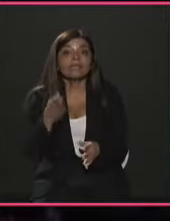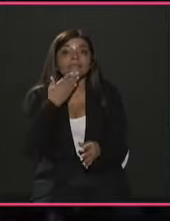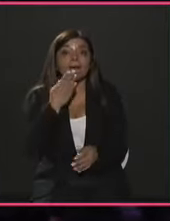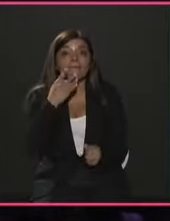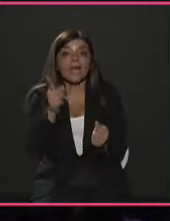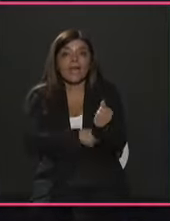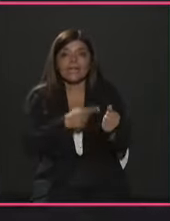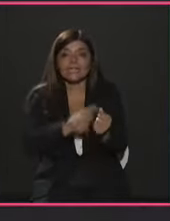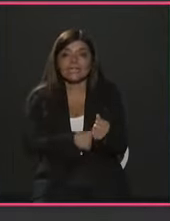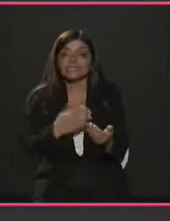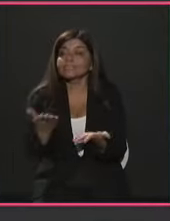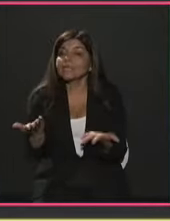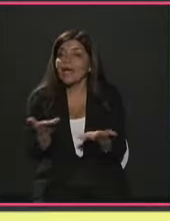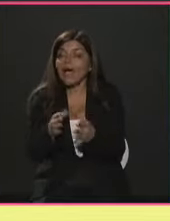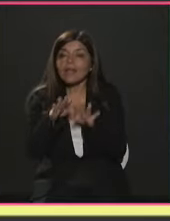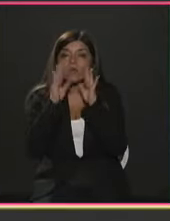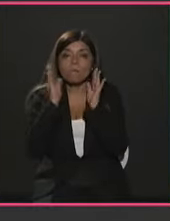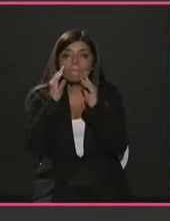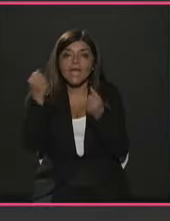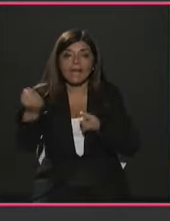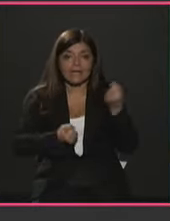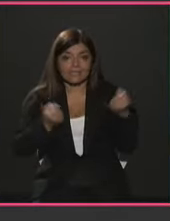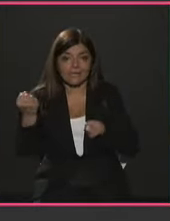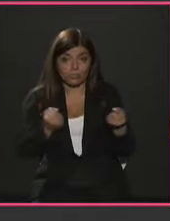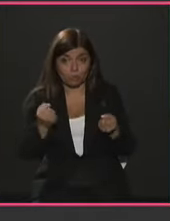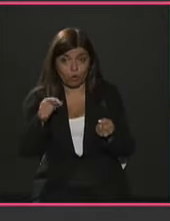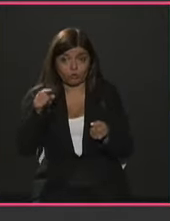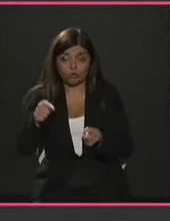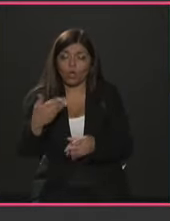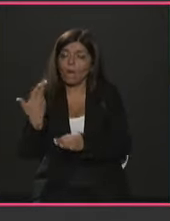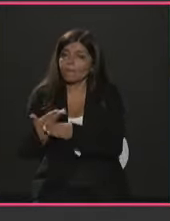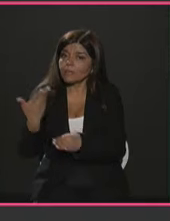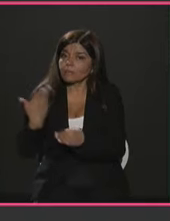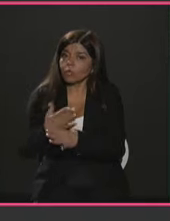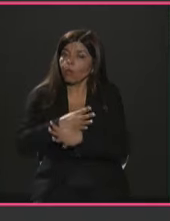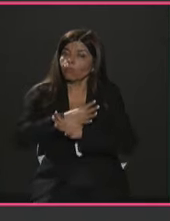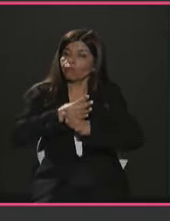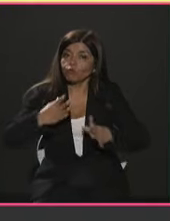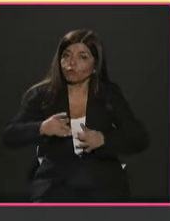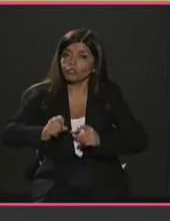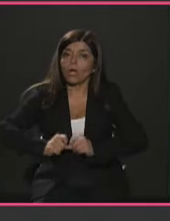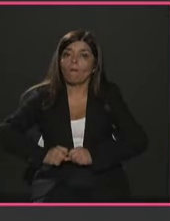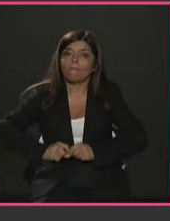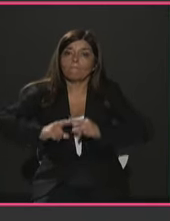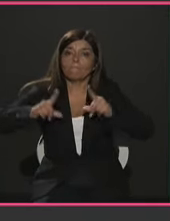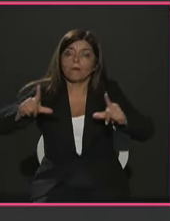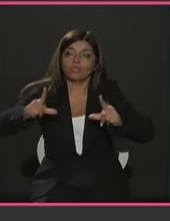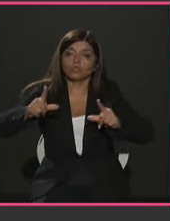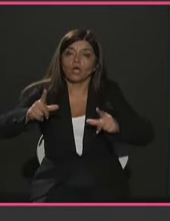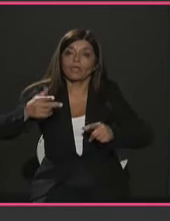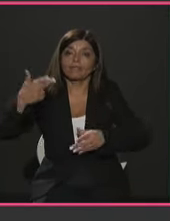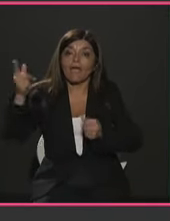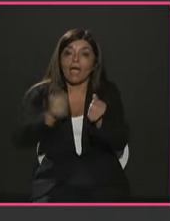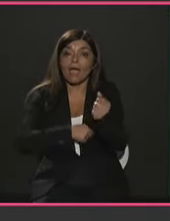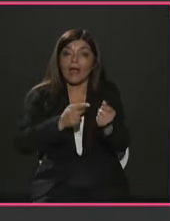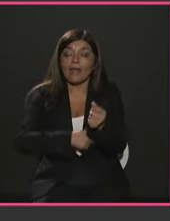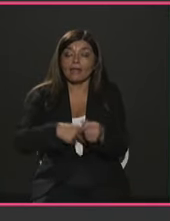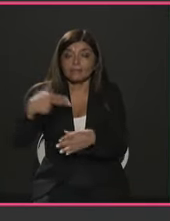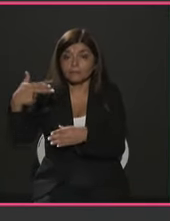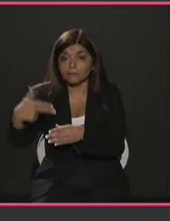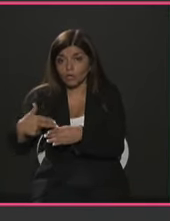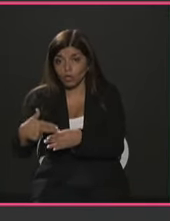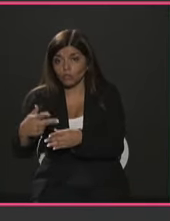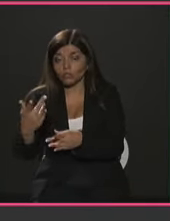como dije con electromovilidad y atender esa enorme demanda eh de aumento de consumo eléctrico que además va a